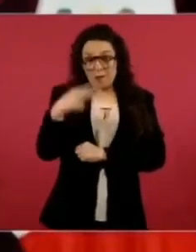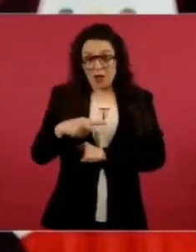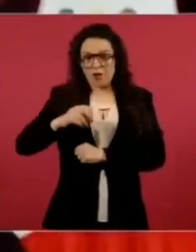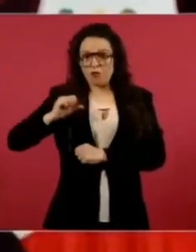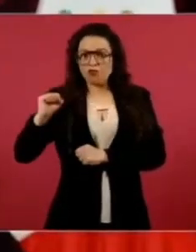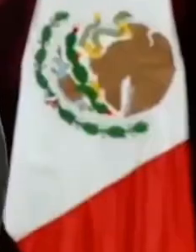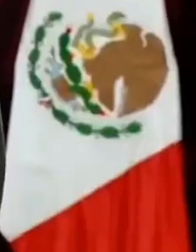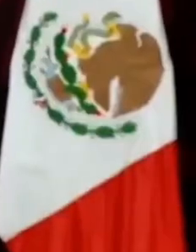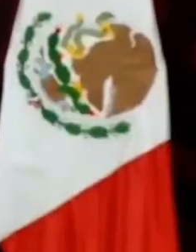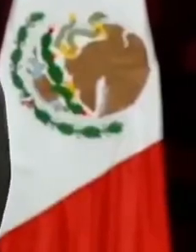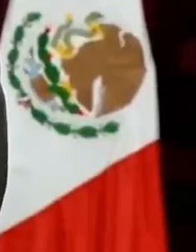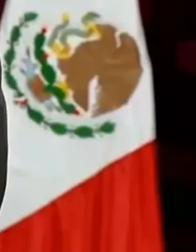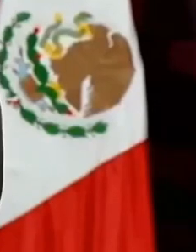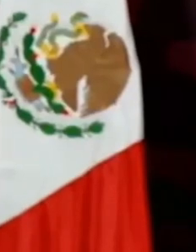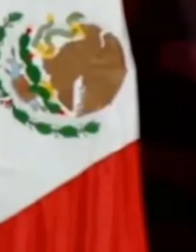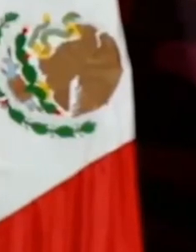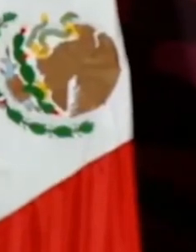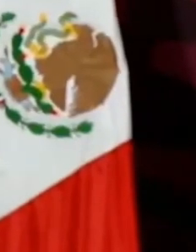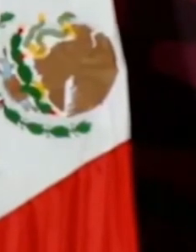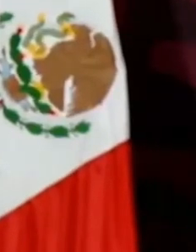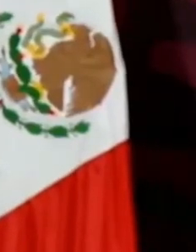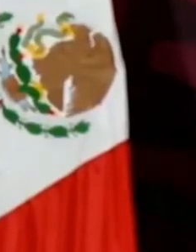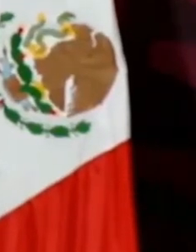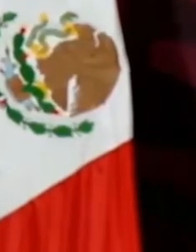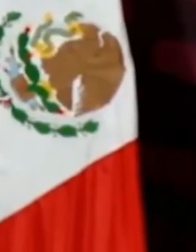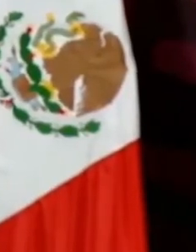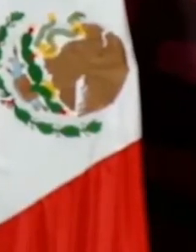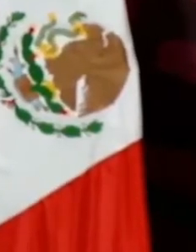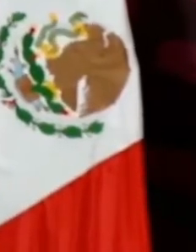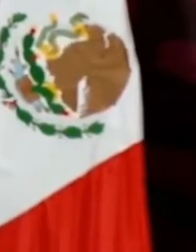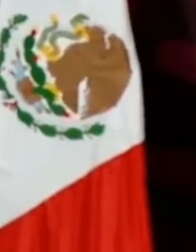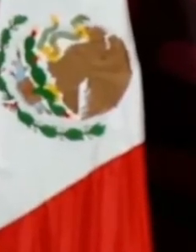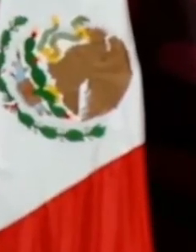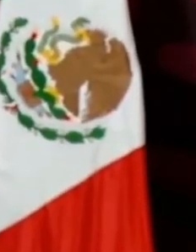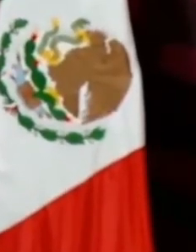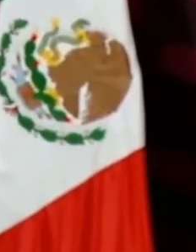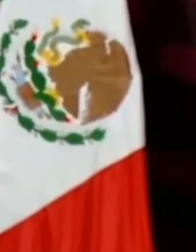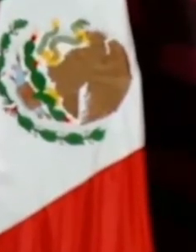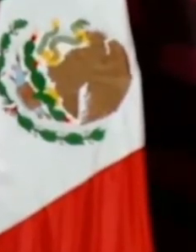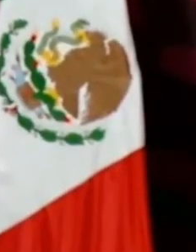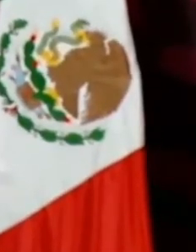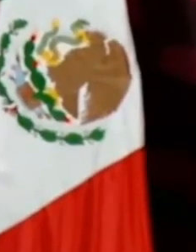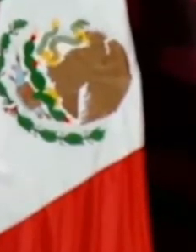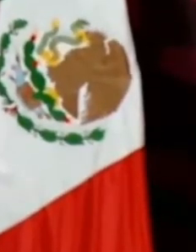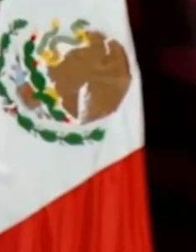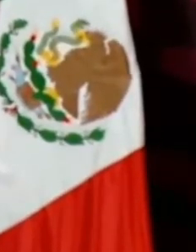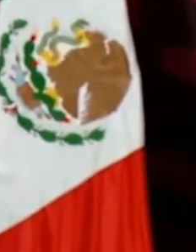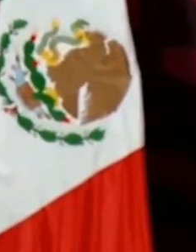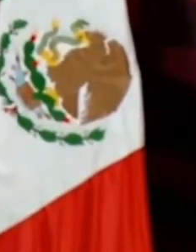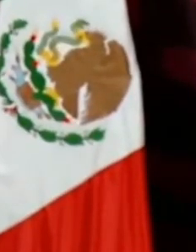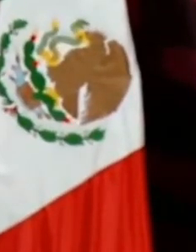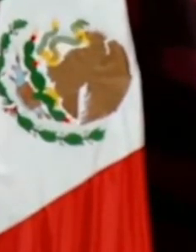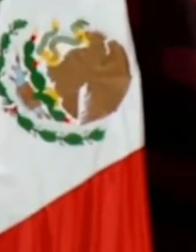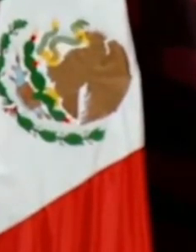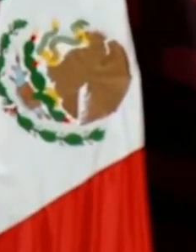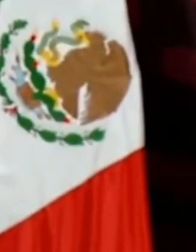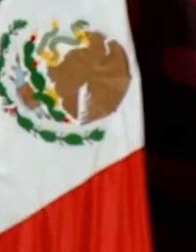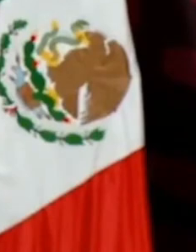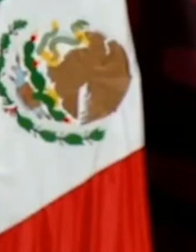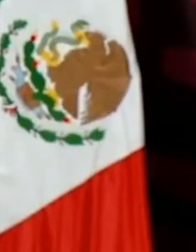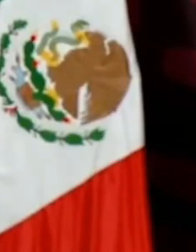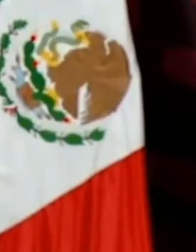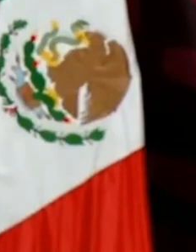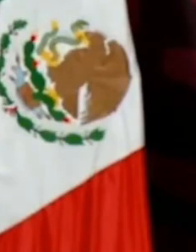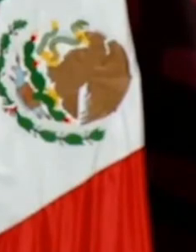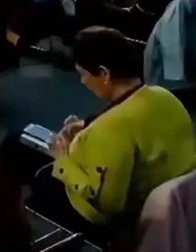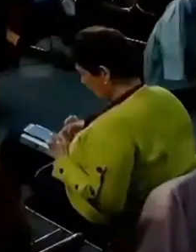eh muchos de nuestros valores que nos dan la fortaleza como mexicanos